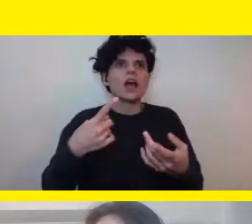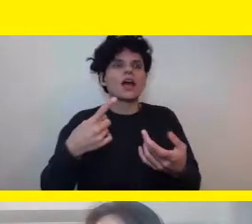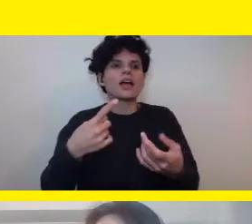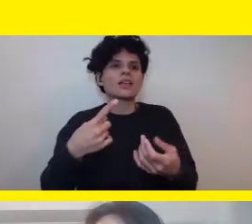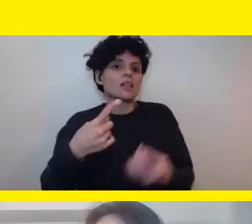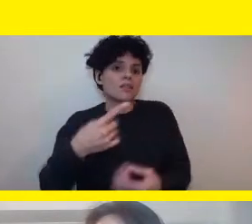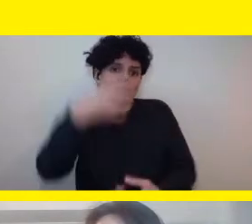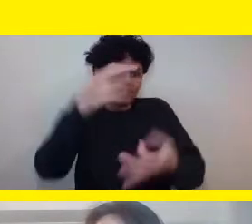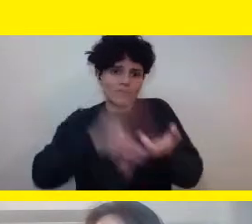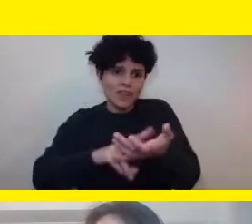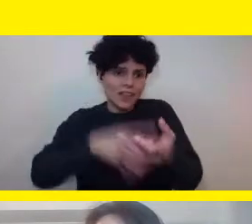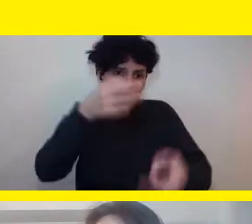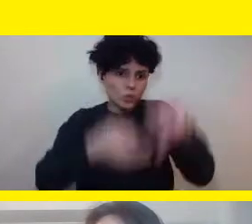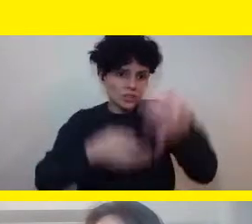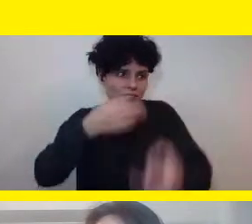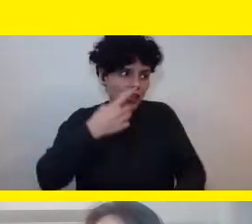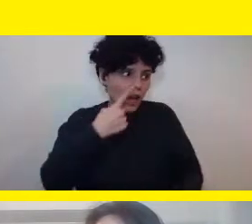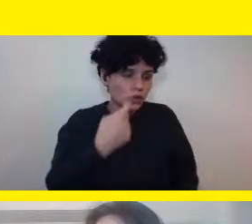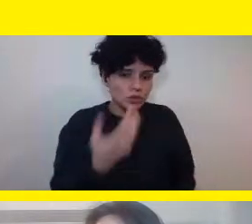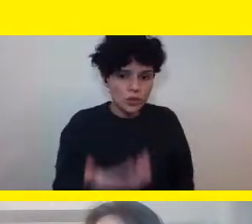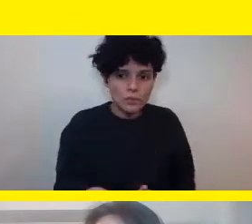hombres fue capaz